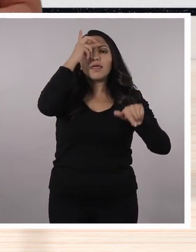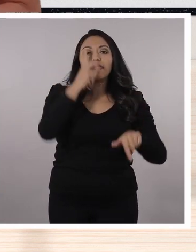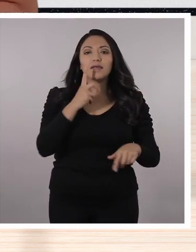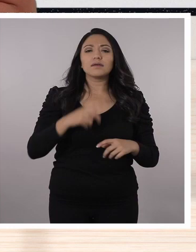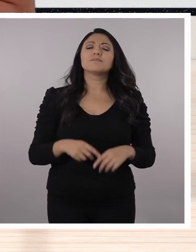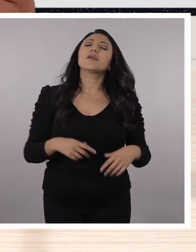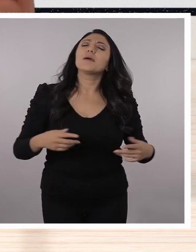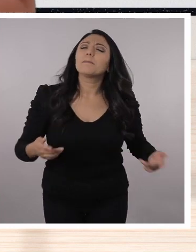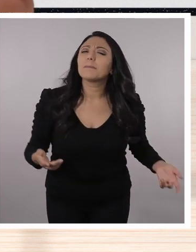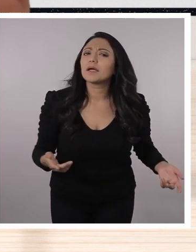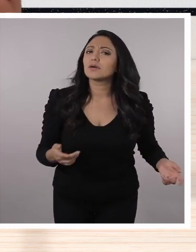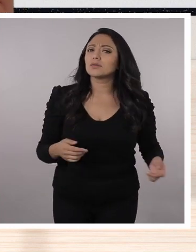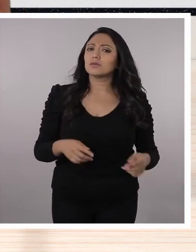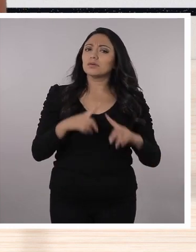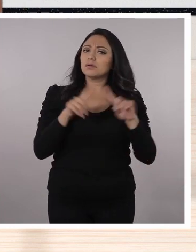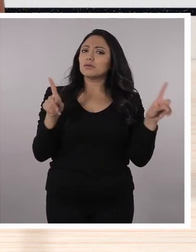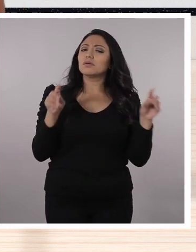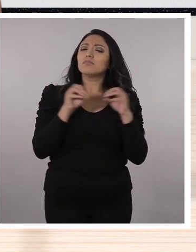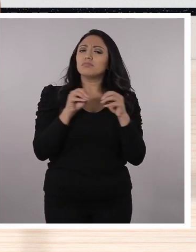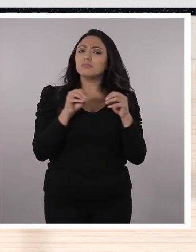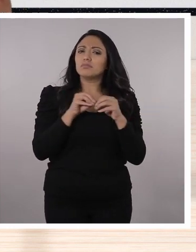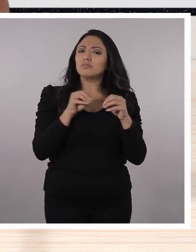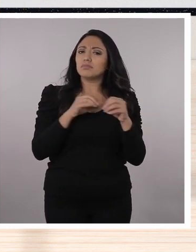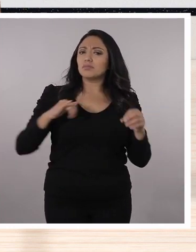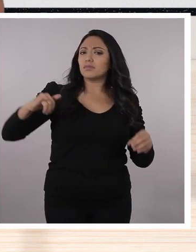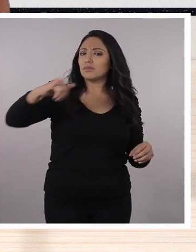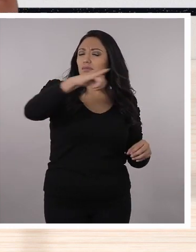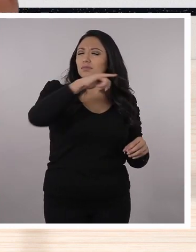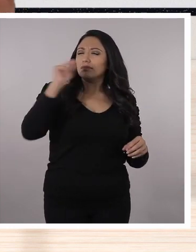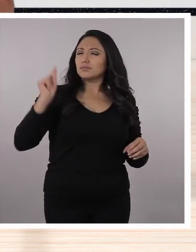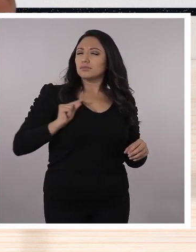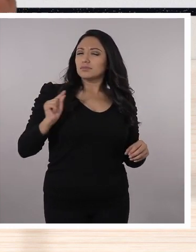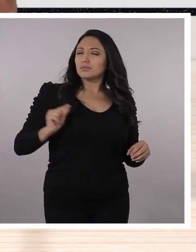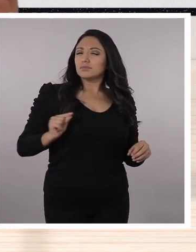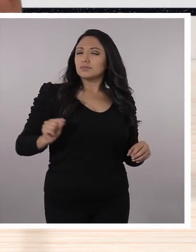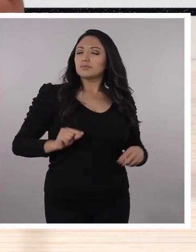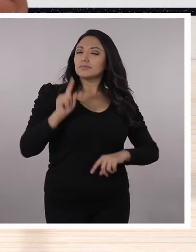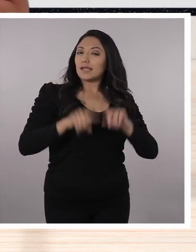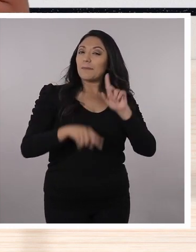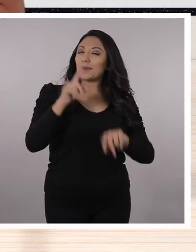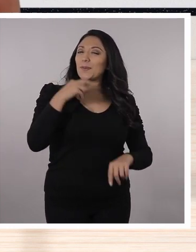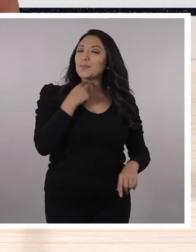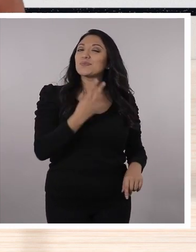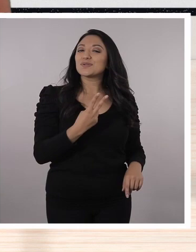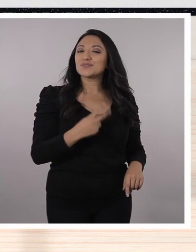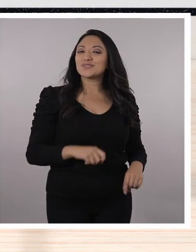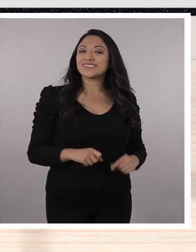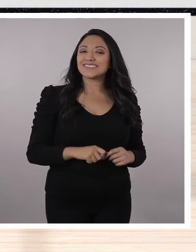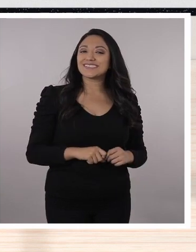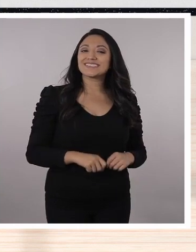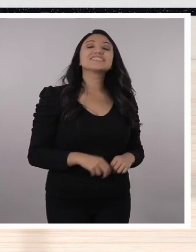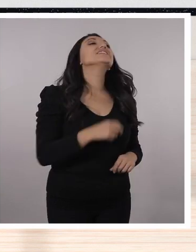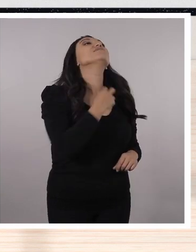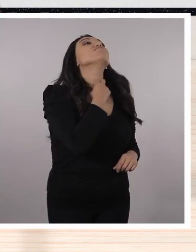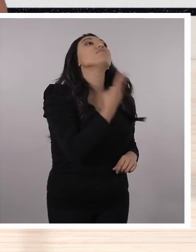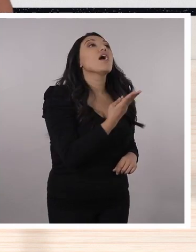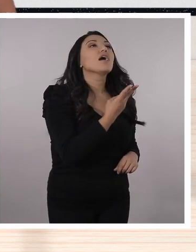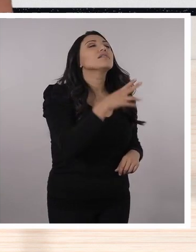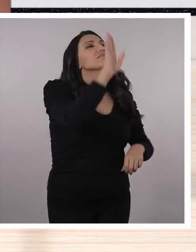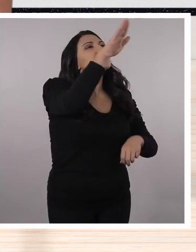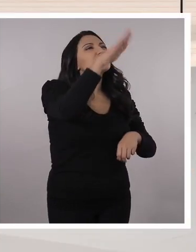manos. Pero, ¿qué les parece si escuchamos un poco más sobre la democracia con detalles de nuestro amigo Webster?